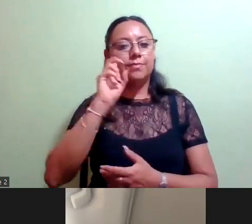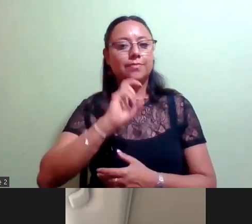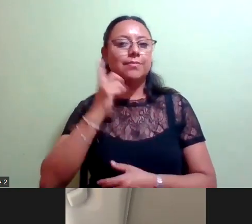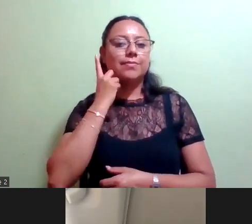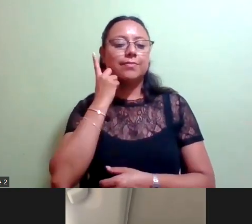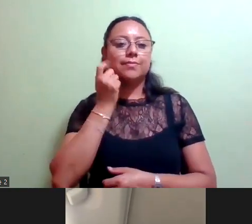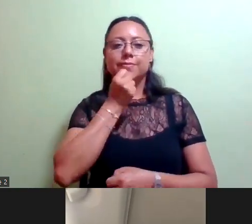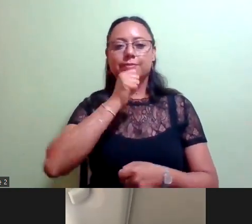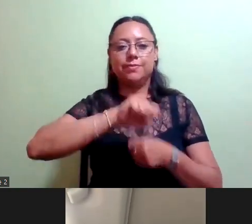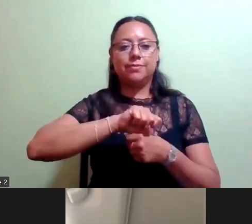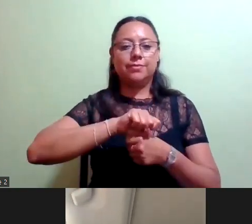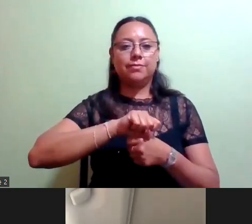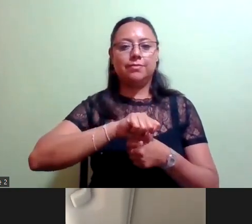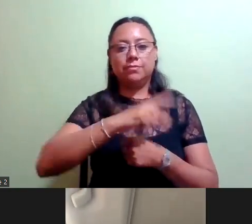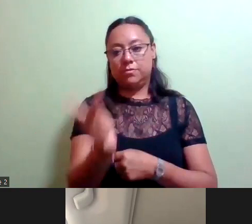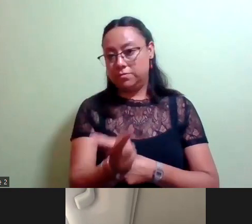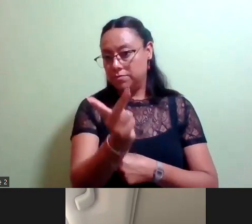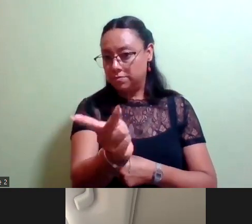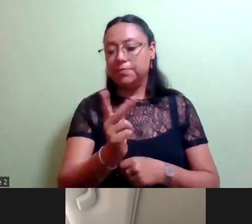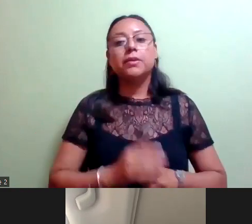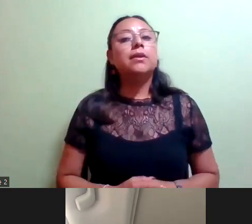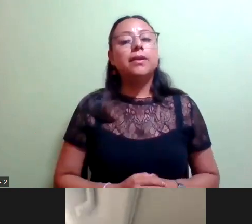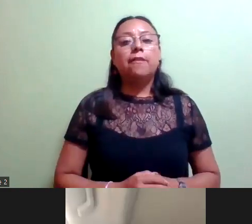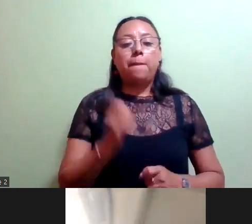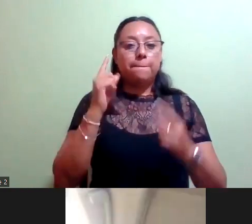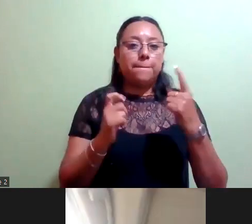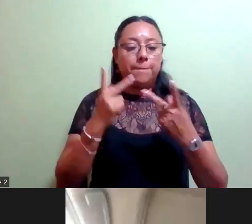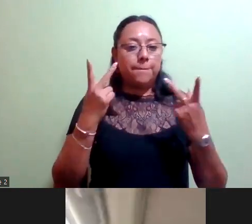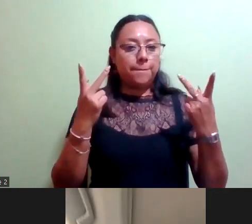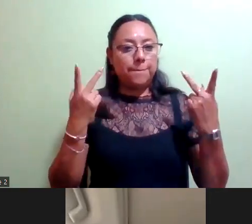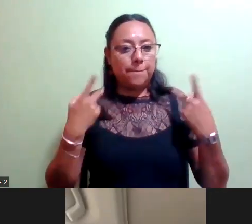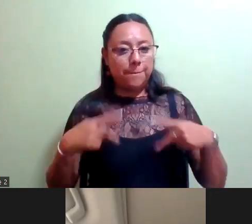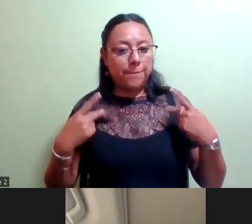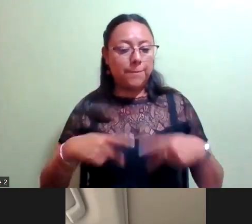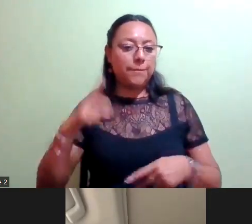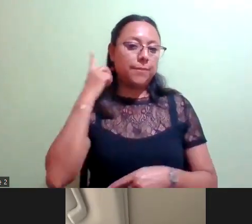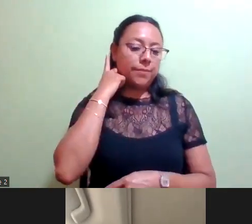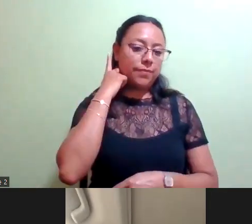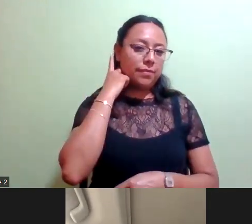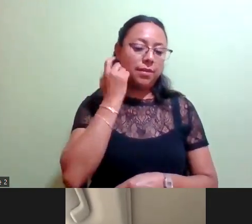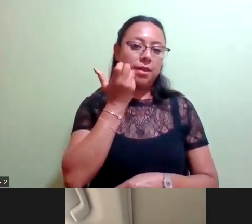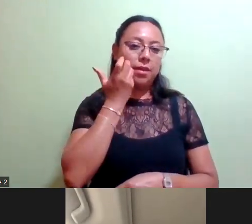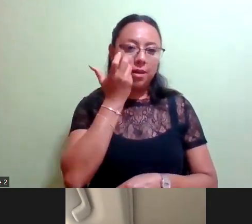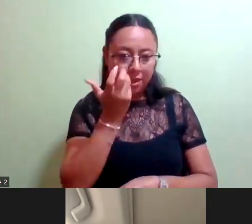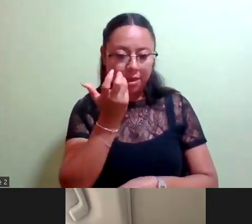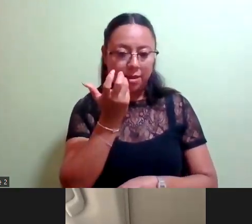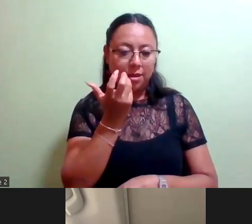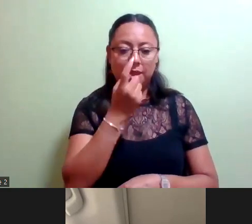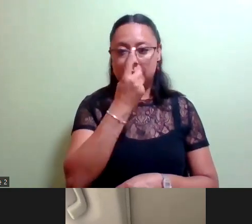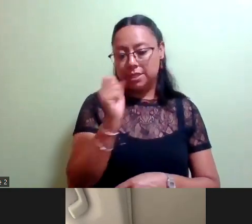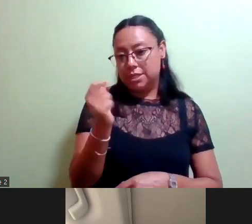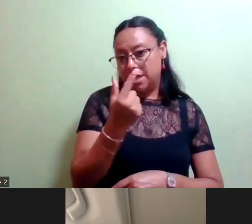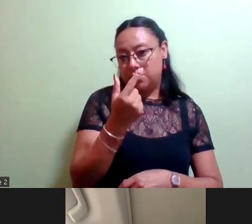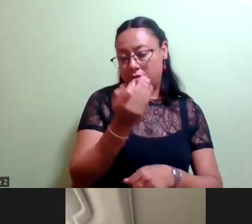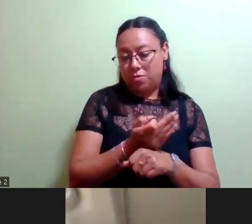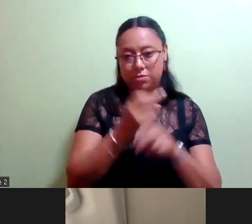diputada secretaria. ¿Alguna persona legisladora desea hacer uso de la palabra en asuntos